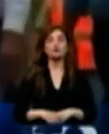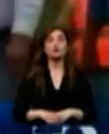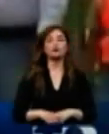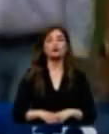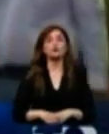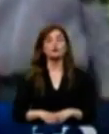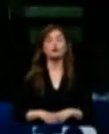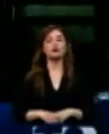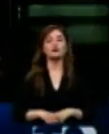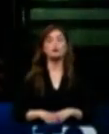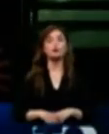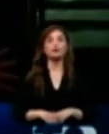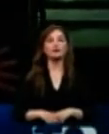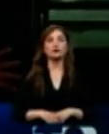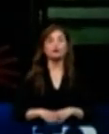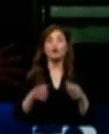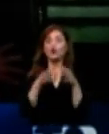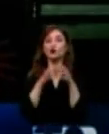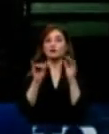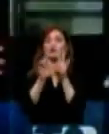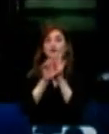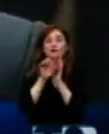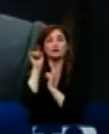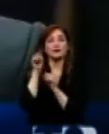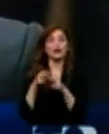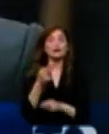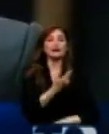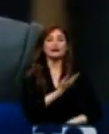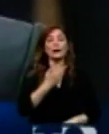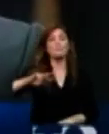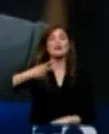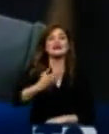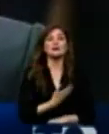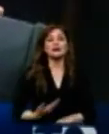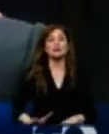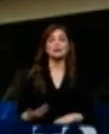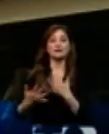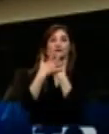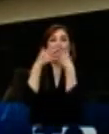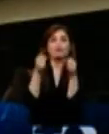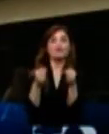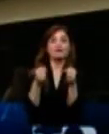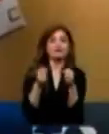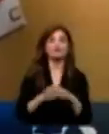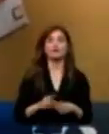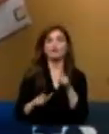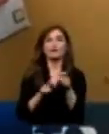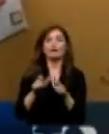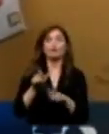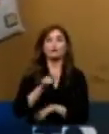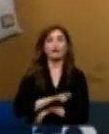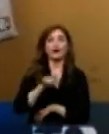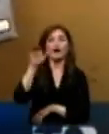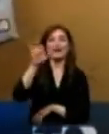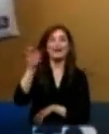Se deriva del proceso por asociación ilícita que mantiene al ex vicepresidente Jorge Glass en la cárcel. Los procesados son José Rubén